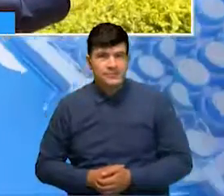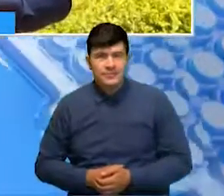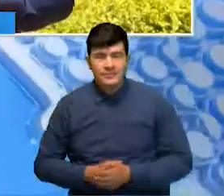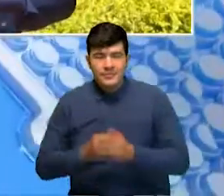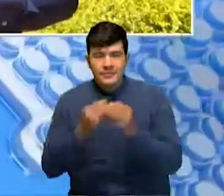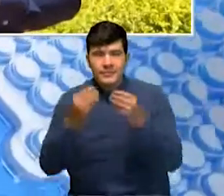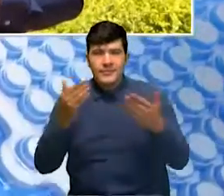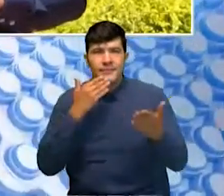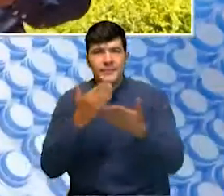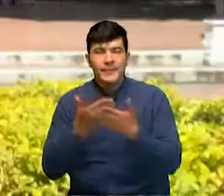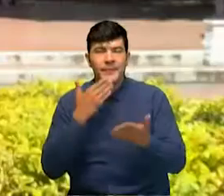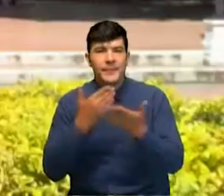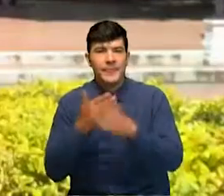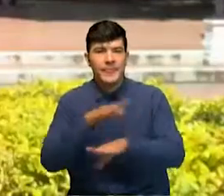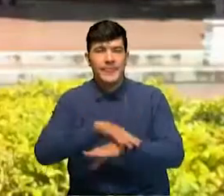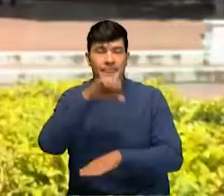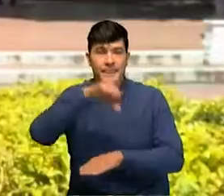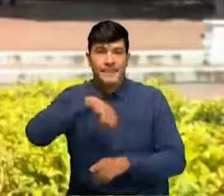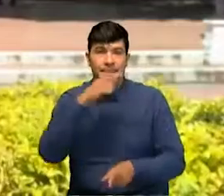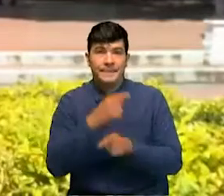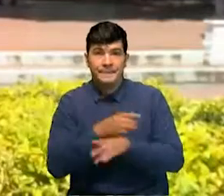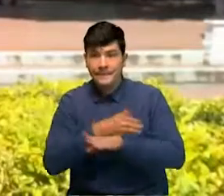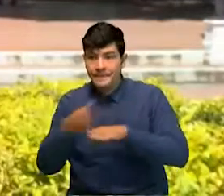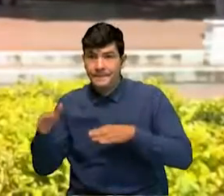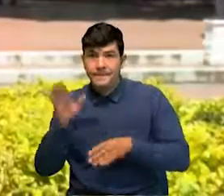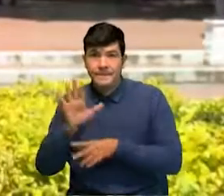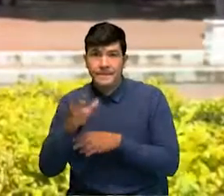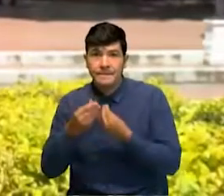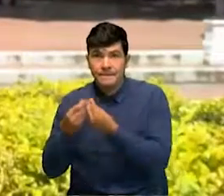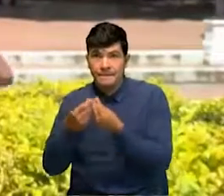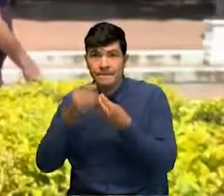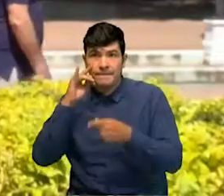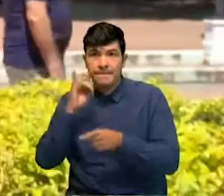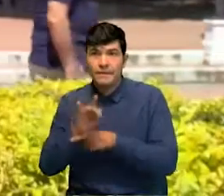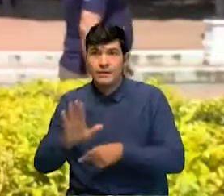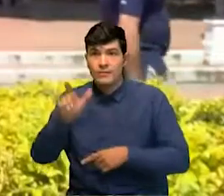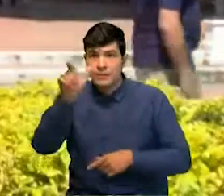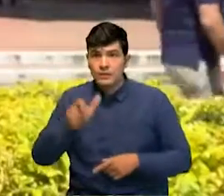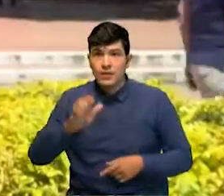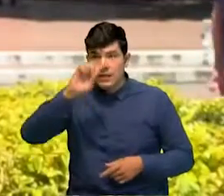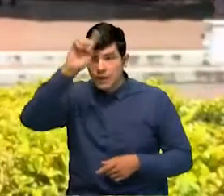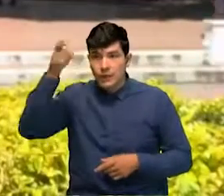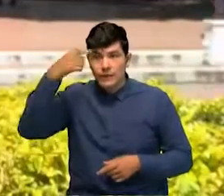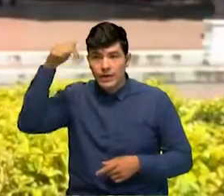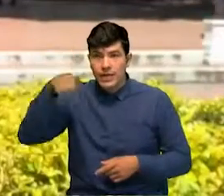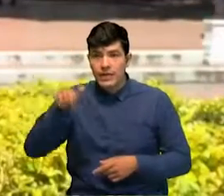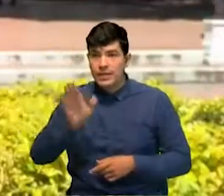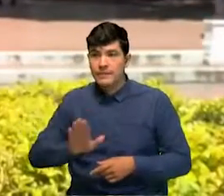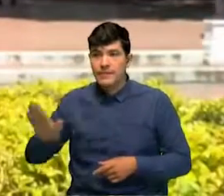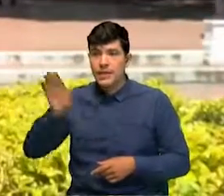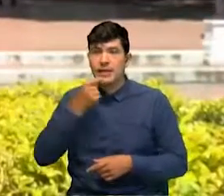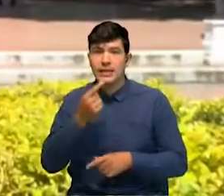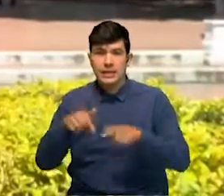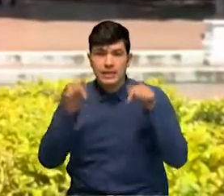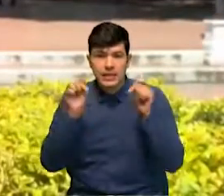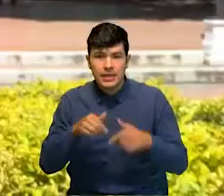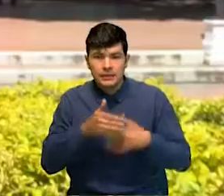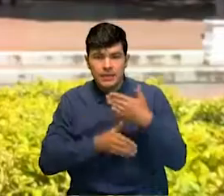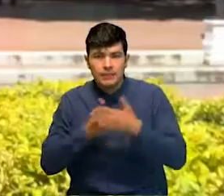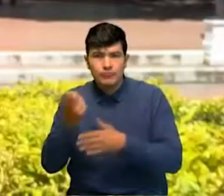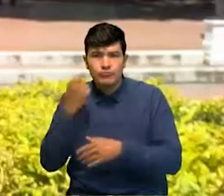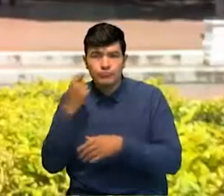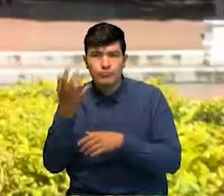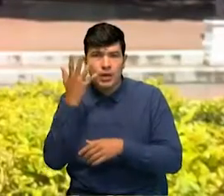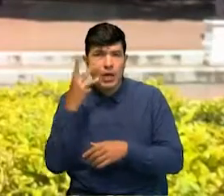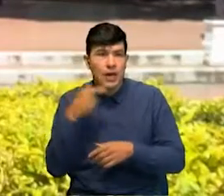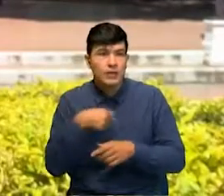gracias muy buenas tardes pues luego de este consejo de seguridad del gobernador del departamento manifestó que se tomarán medidas en los últimos días